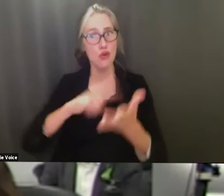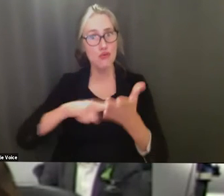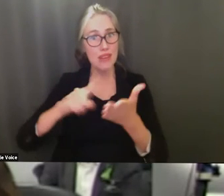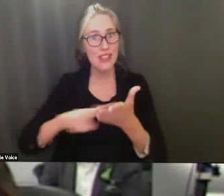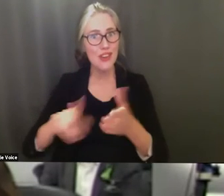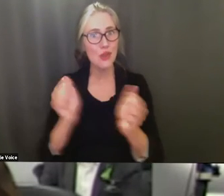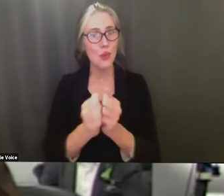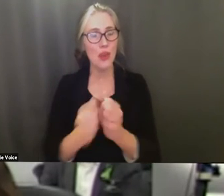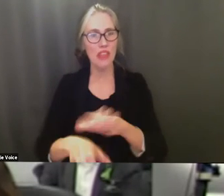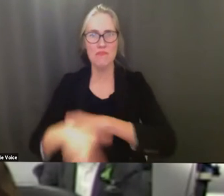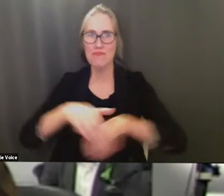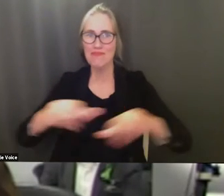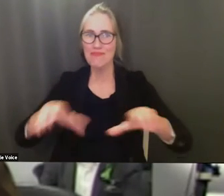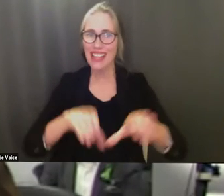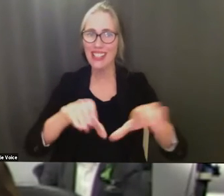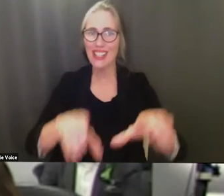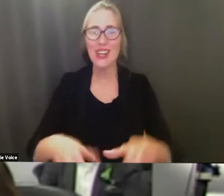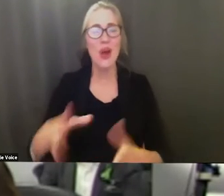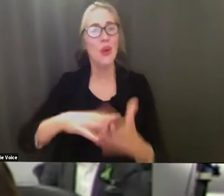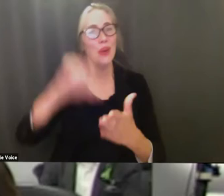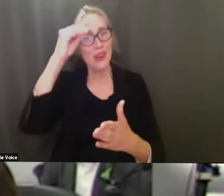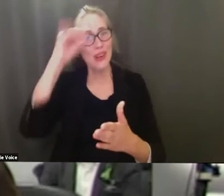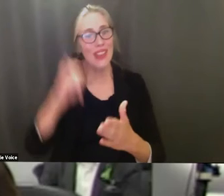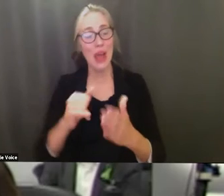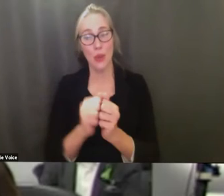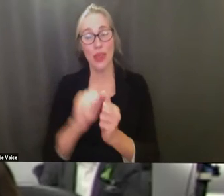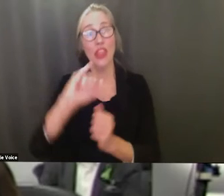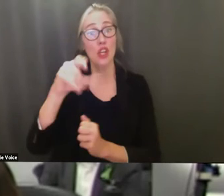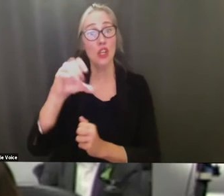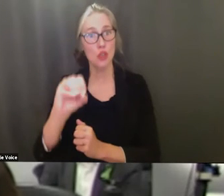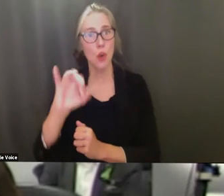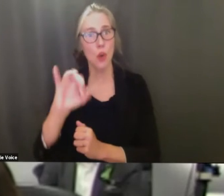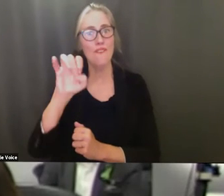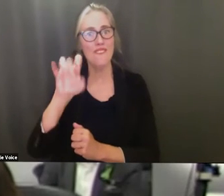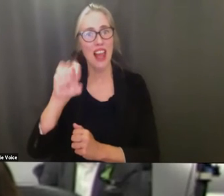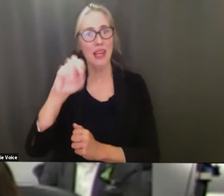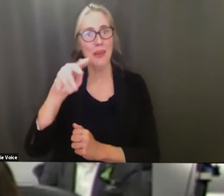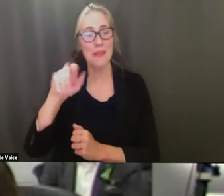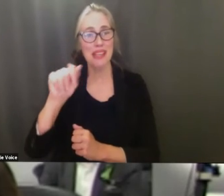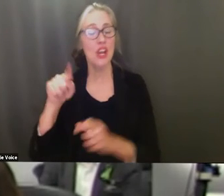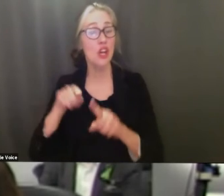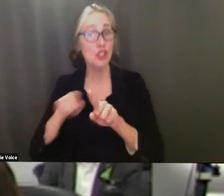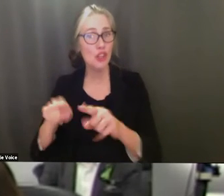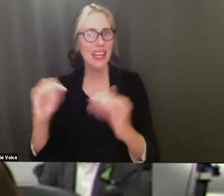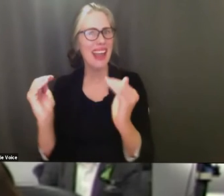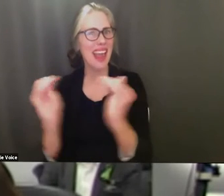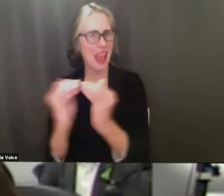participar básicamente en esta investigación. Y aprendimos de esto con George Felton acerca de